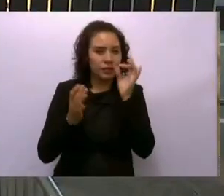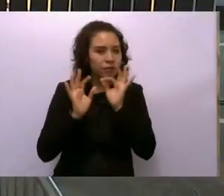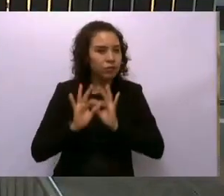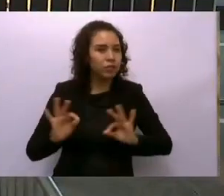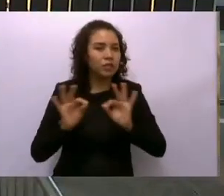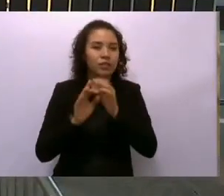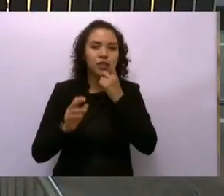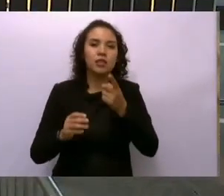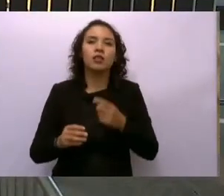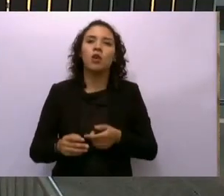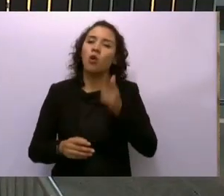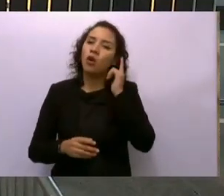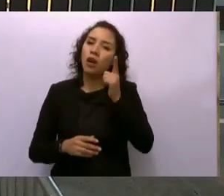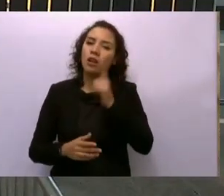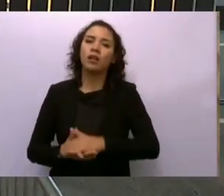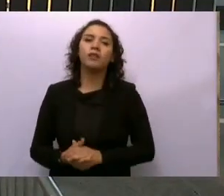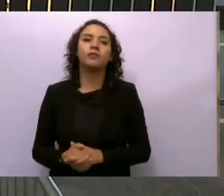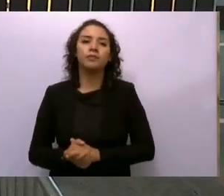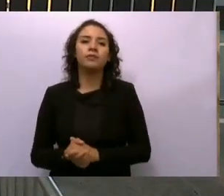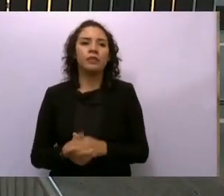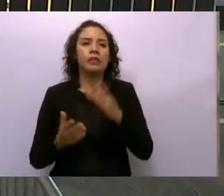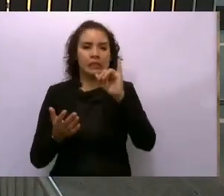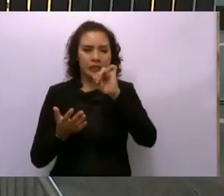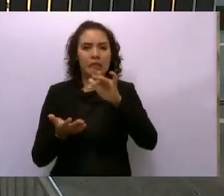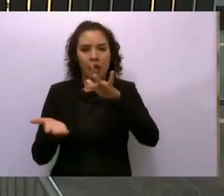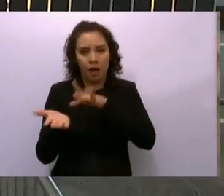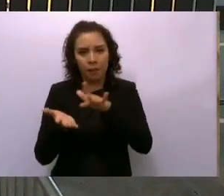les va a mantener